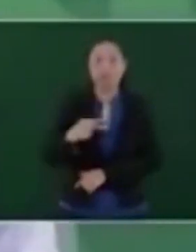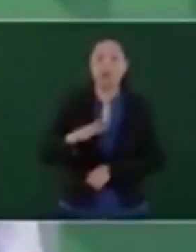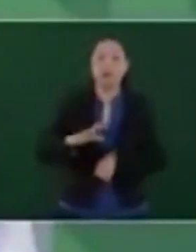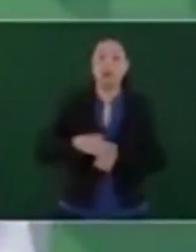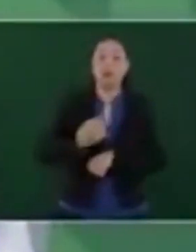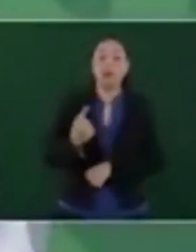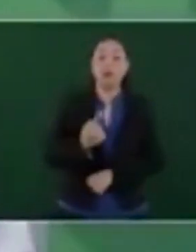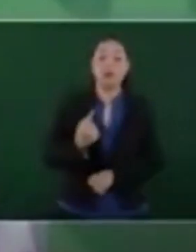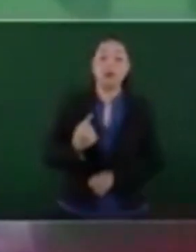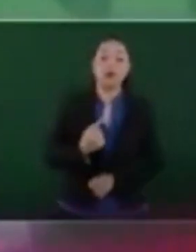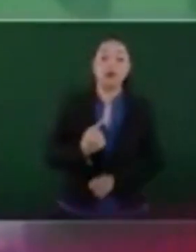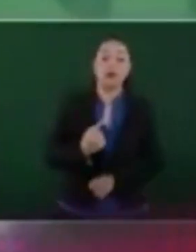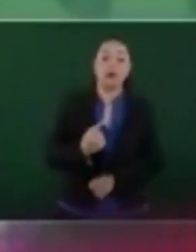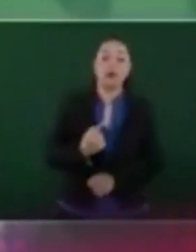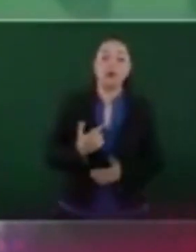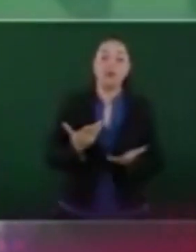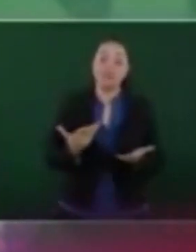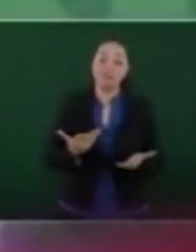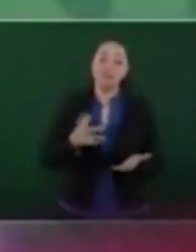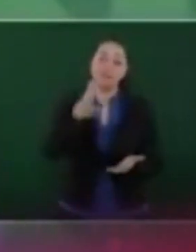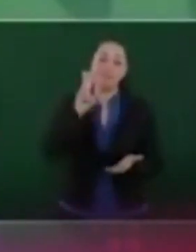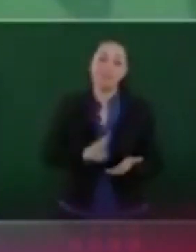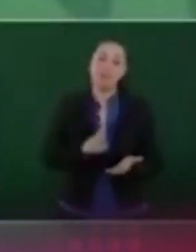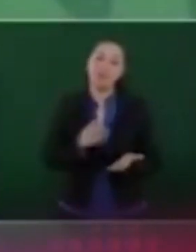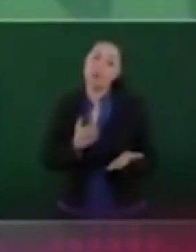Obrador una violación